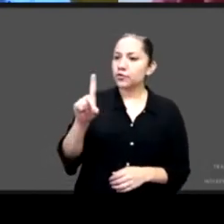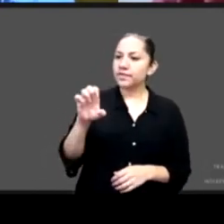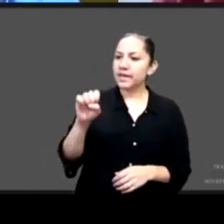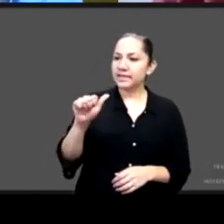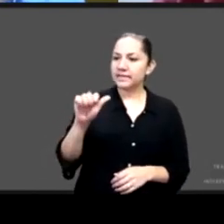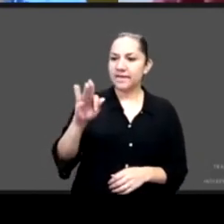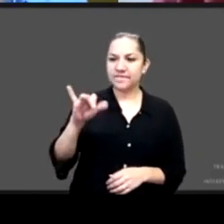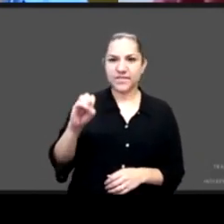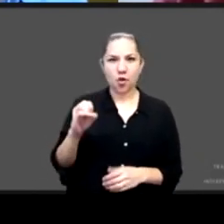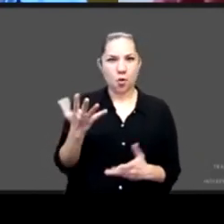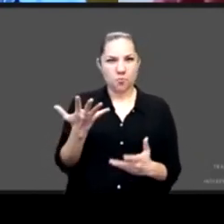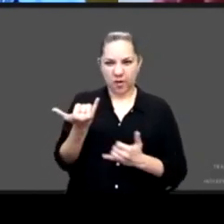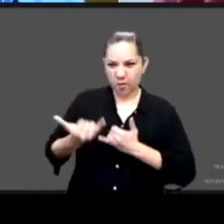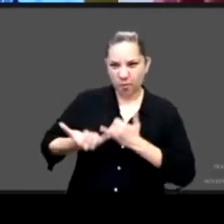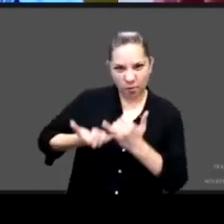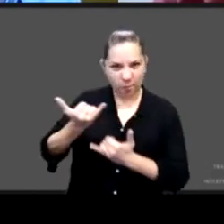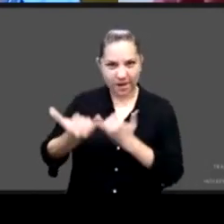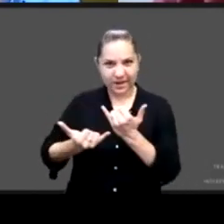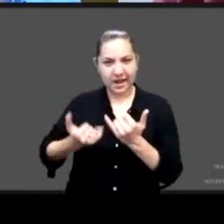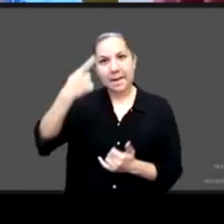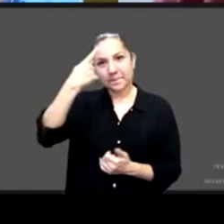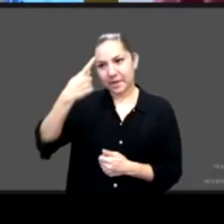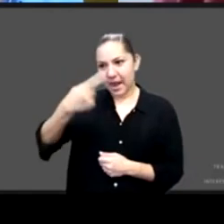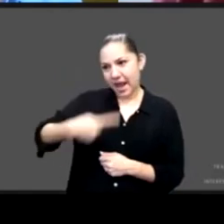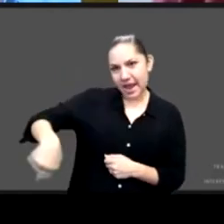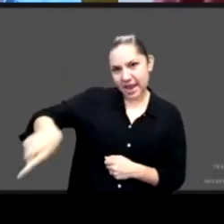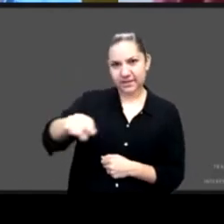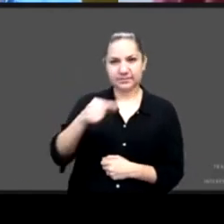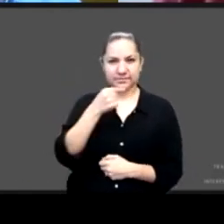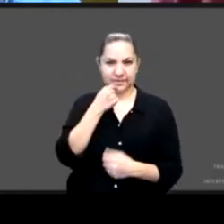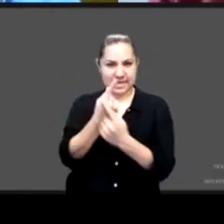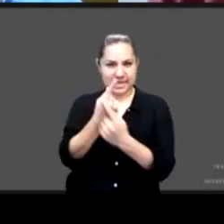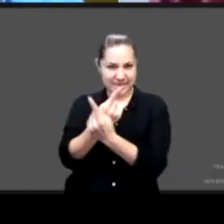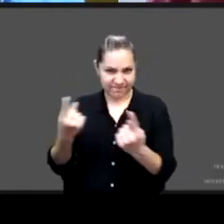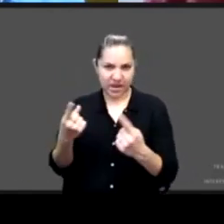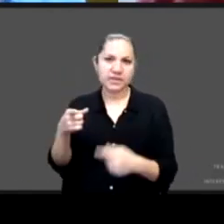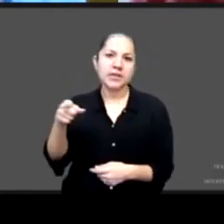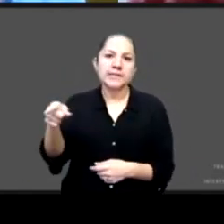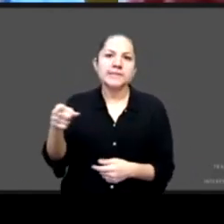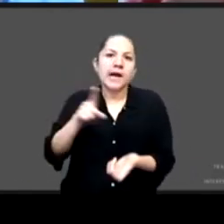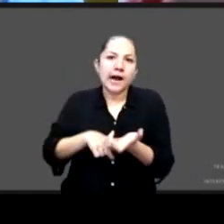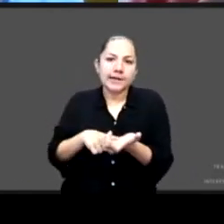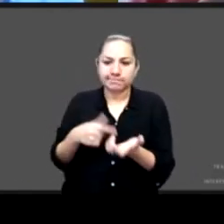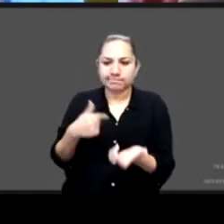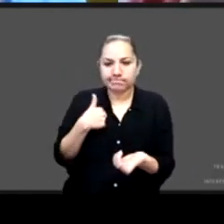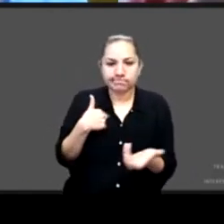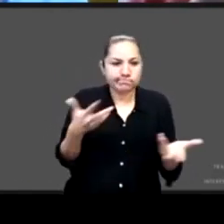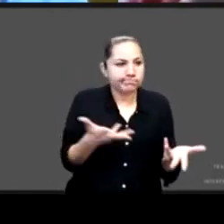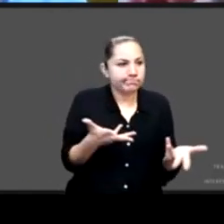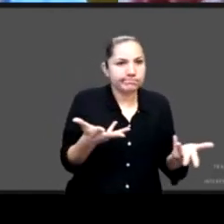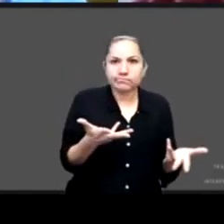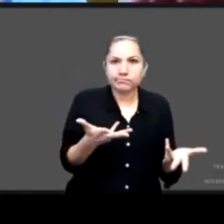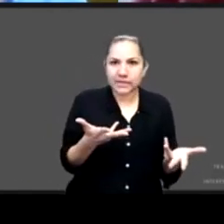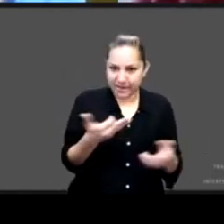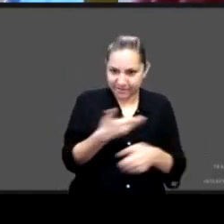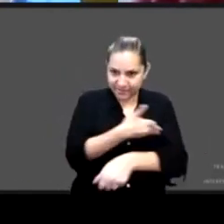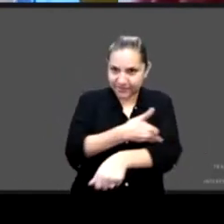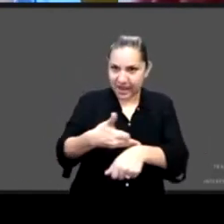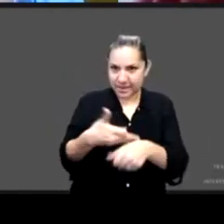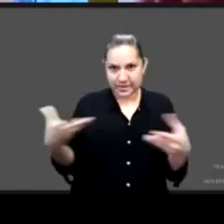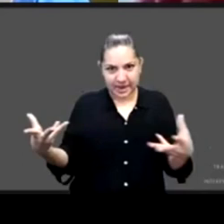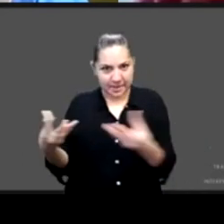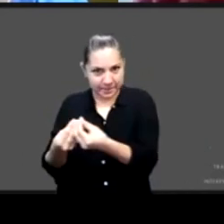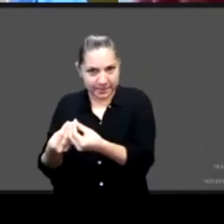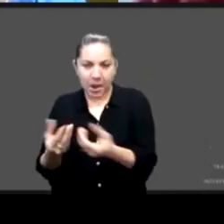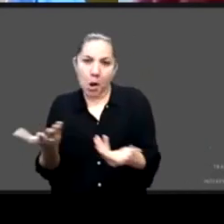pues para que lleven a cabo actividades en conjunto con las familias, en conjunto con sus hermanos, con